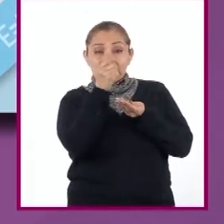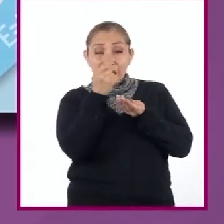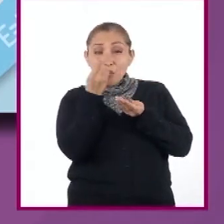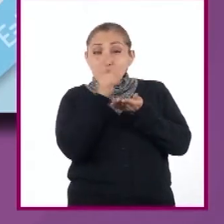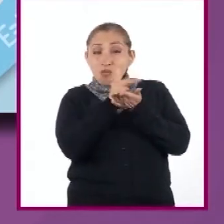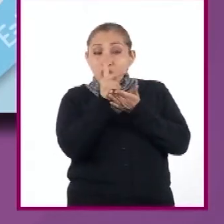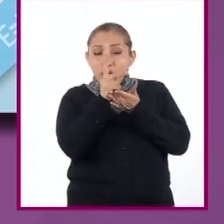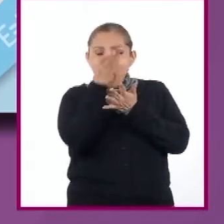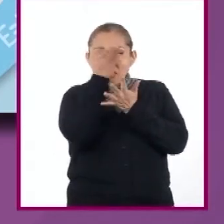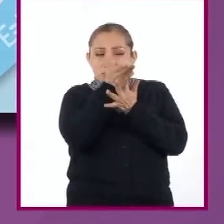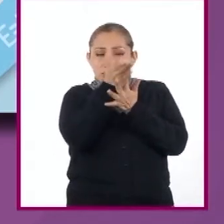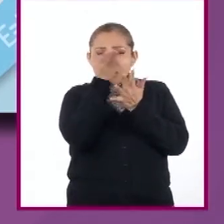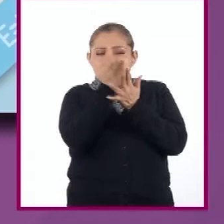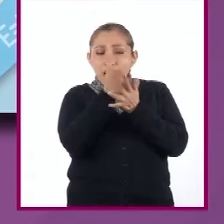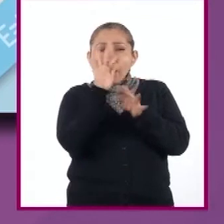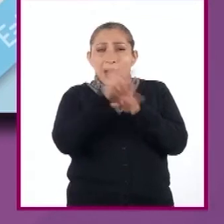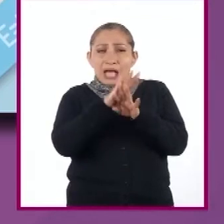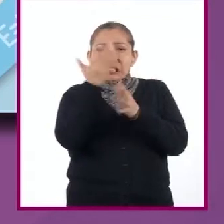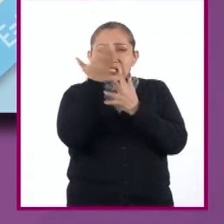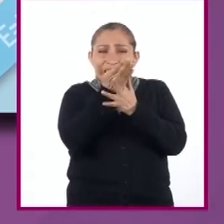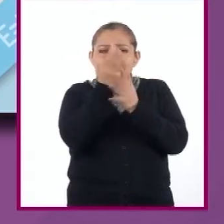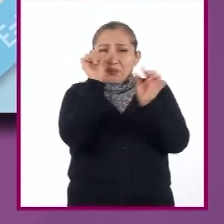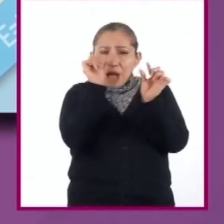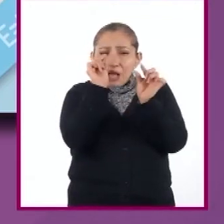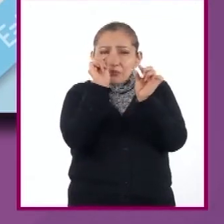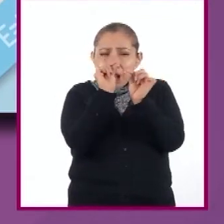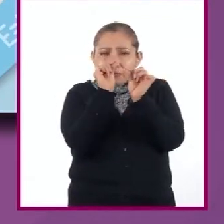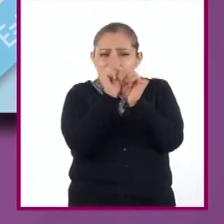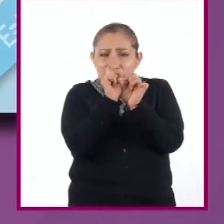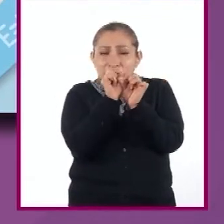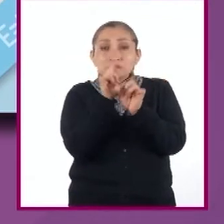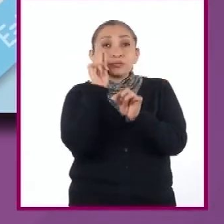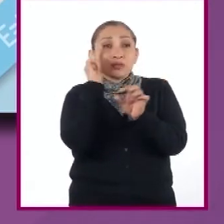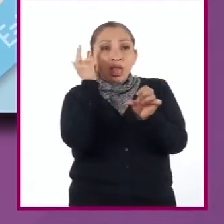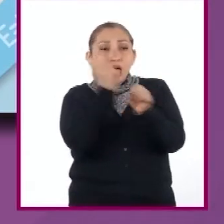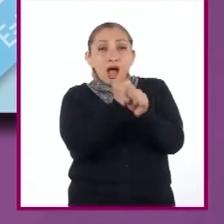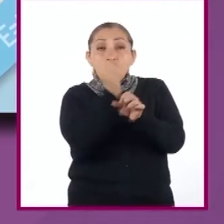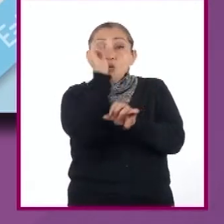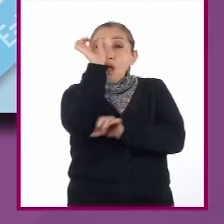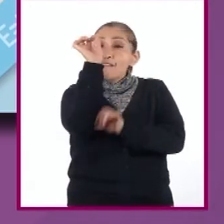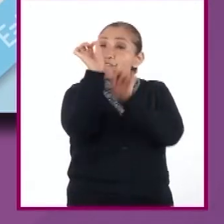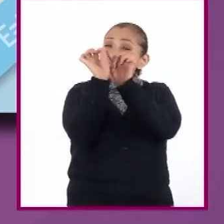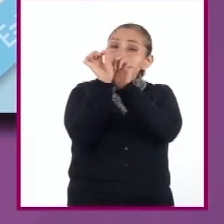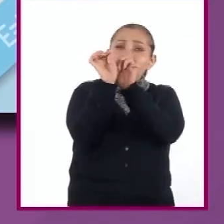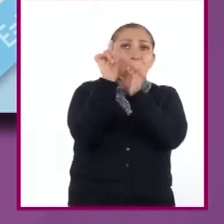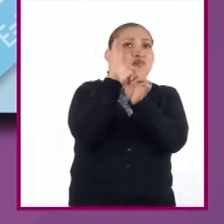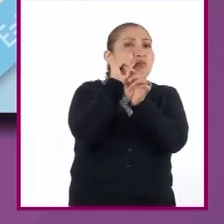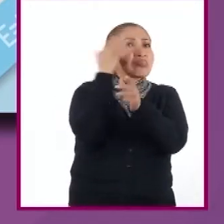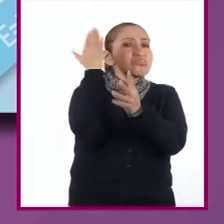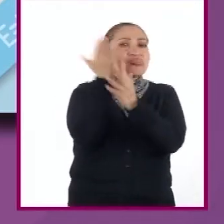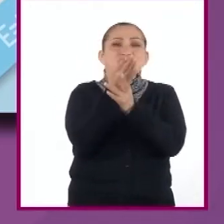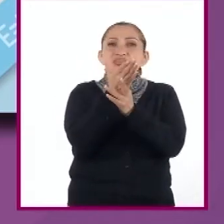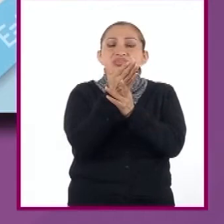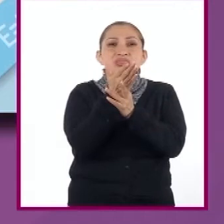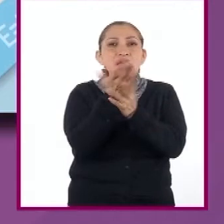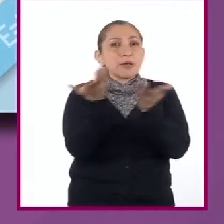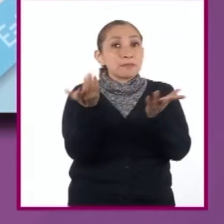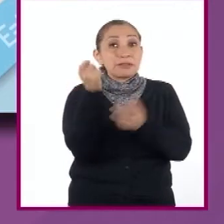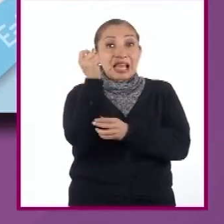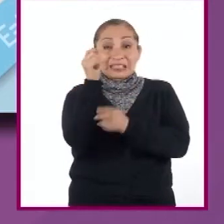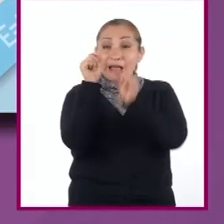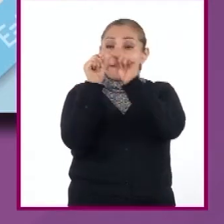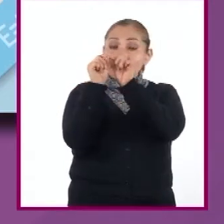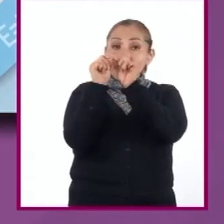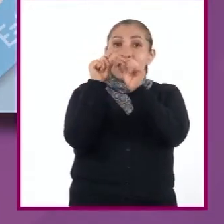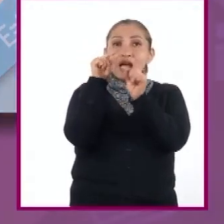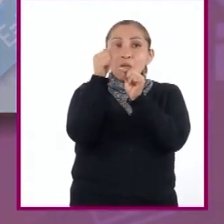en porciones cada vez más pequeñas, llega un momento en que se tiene una partícula indivisible de ella. Si esta partícula